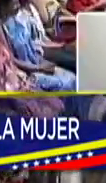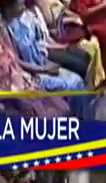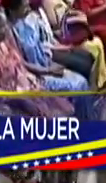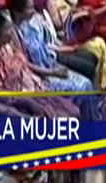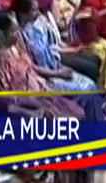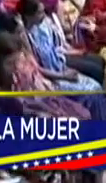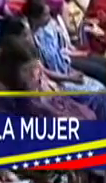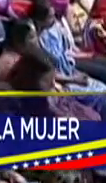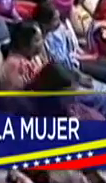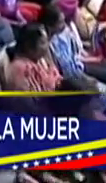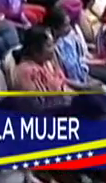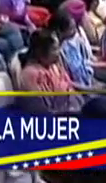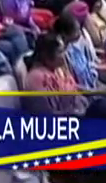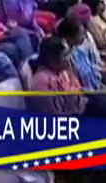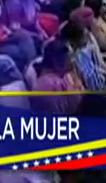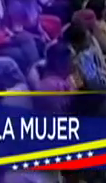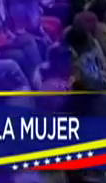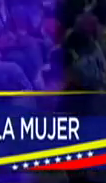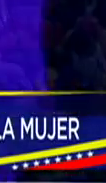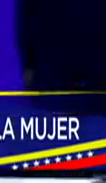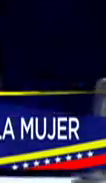Probando, probando, probando.